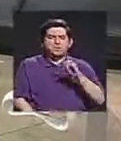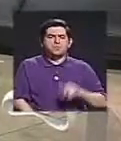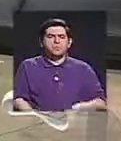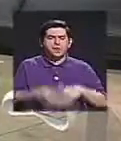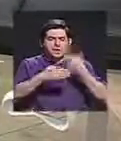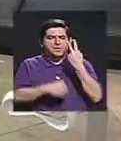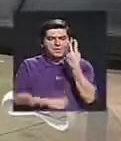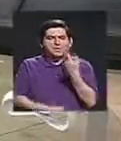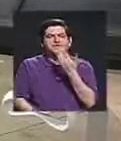revisarlo Muchas gracias Alejandro